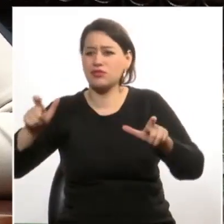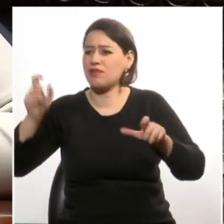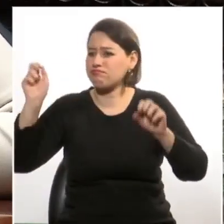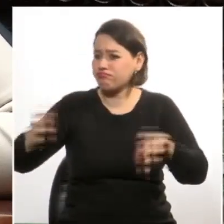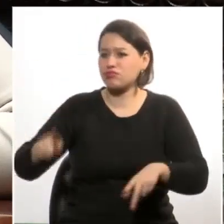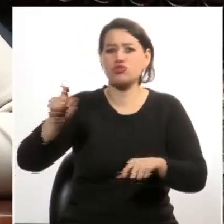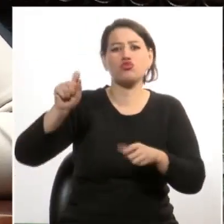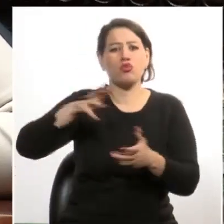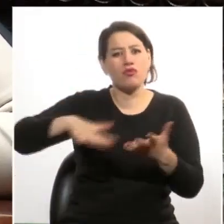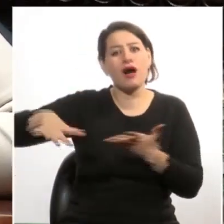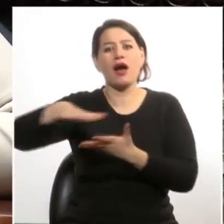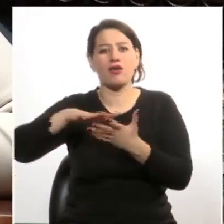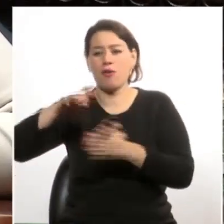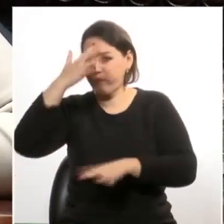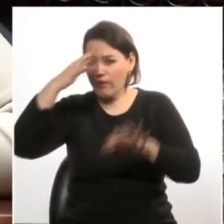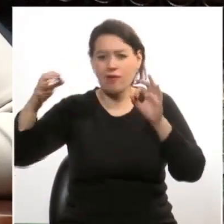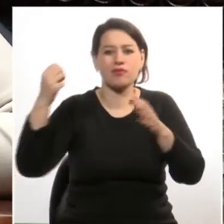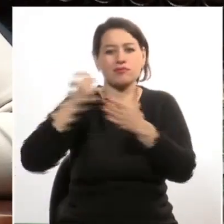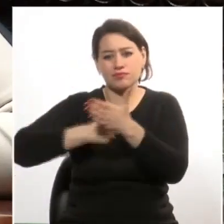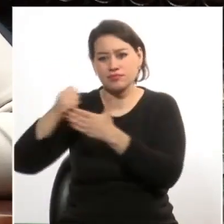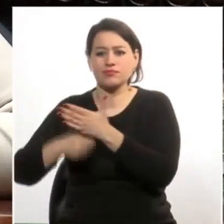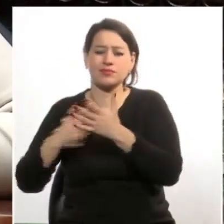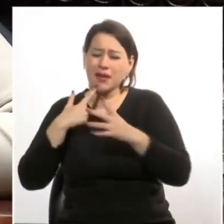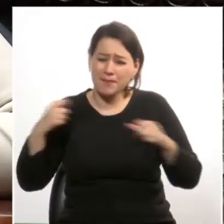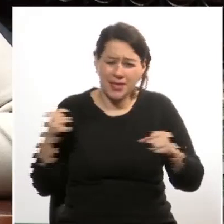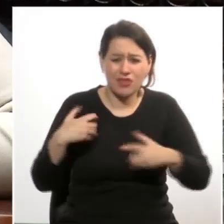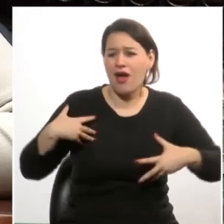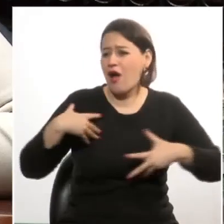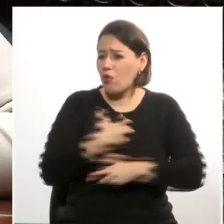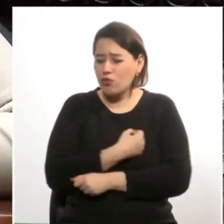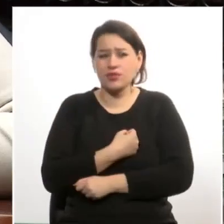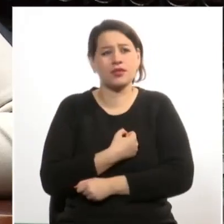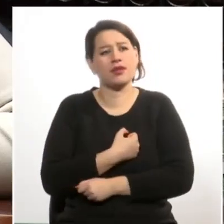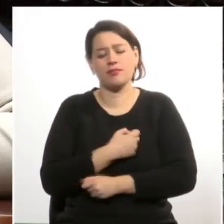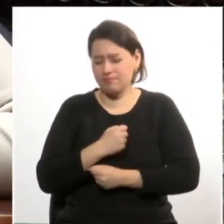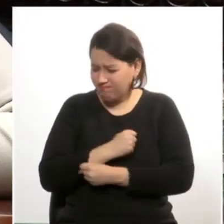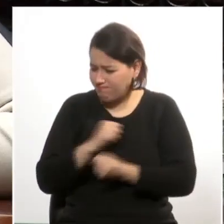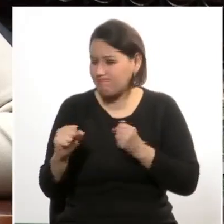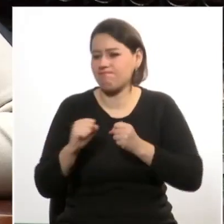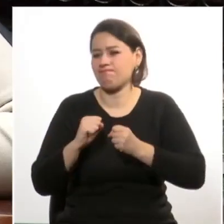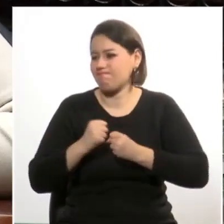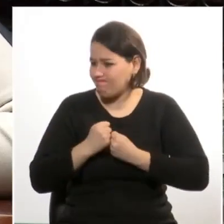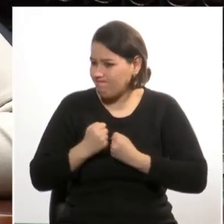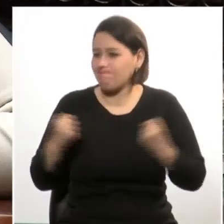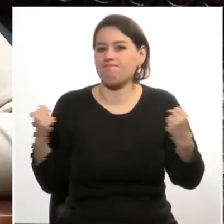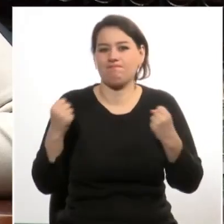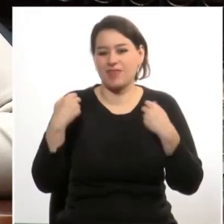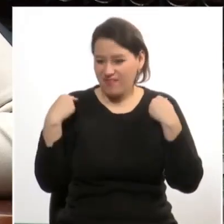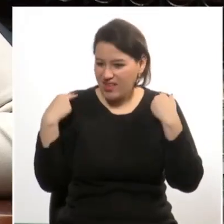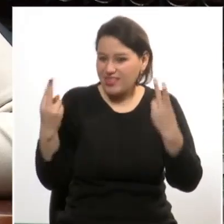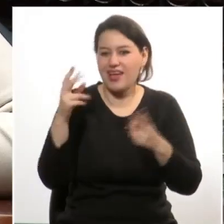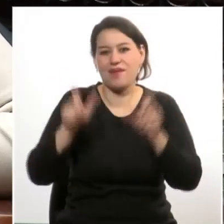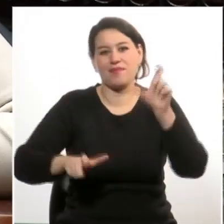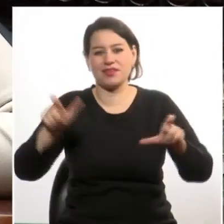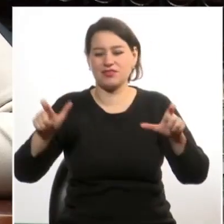en sus barrios, en sus pueblos. Los miedos, las angustias se volvieron coraje y la rebeldía ciudadana se